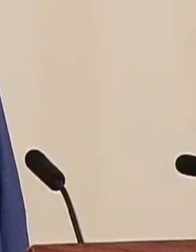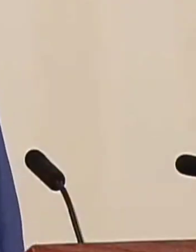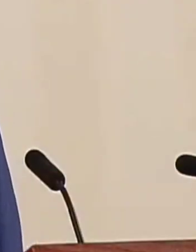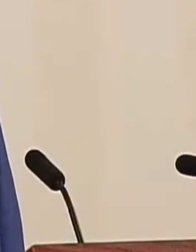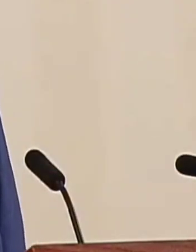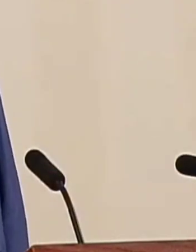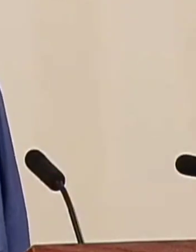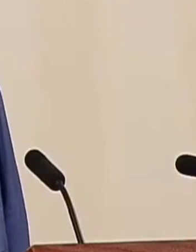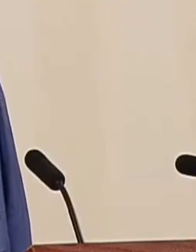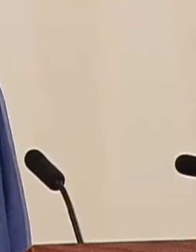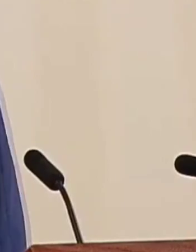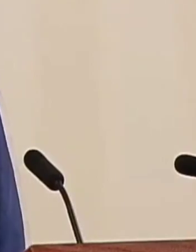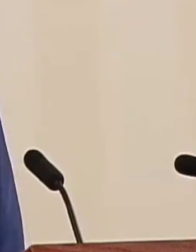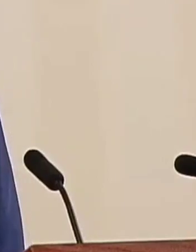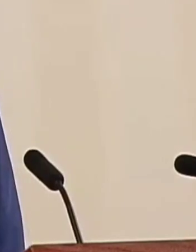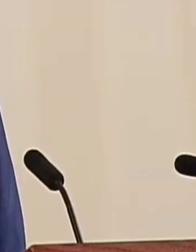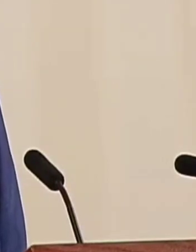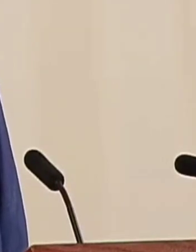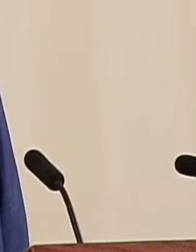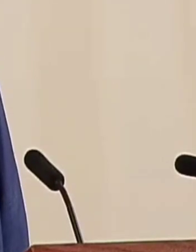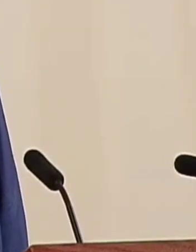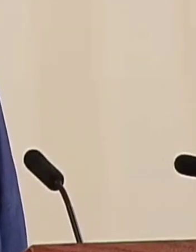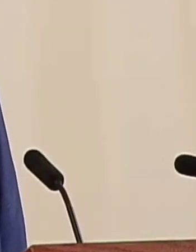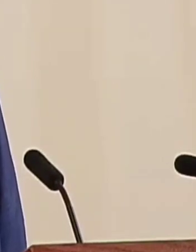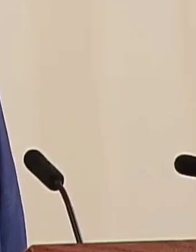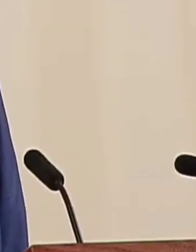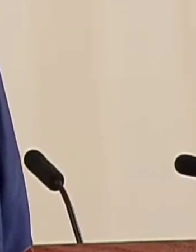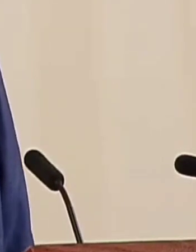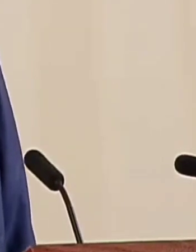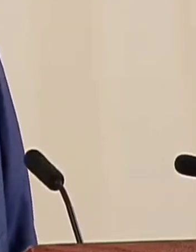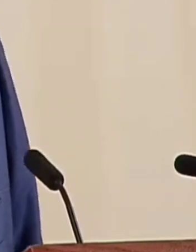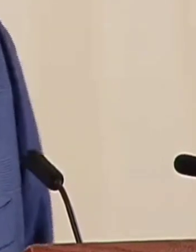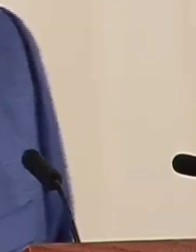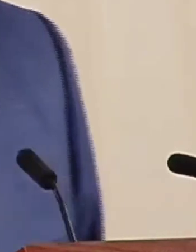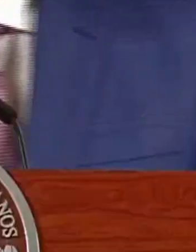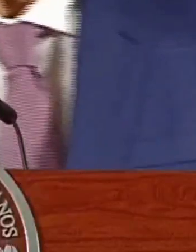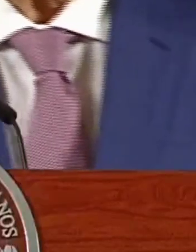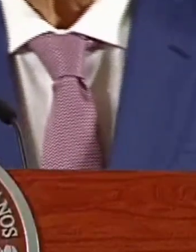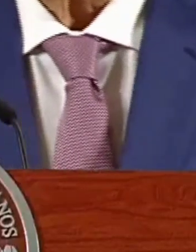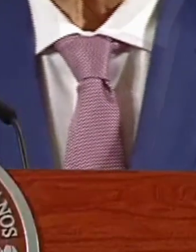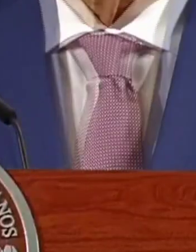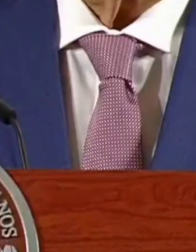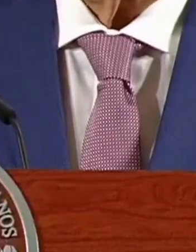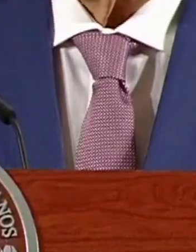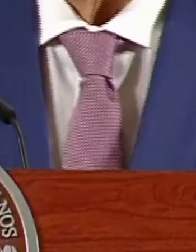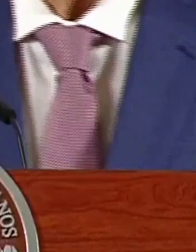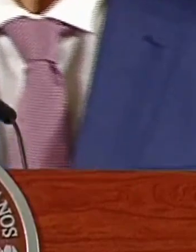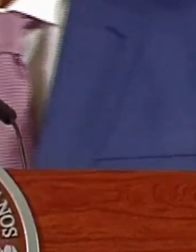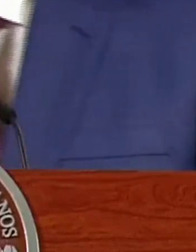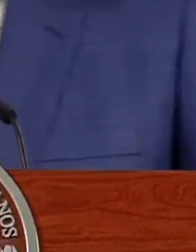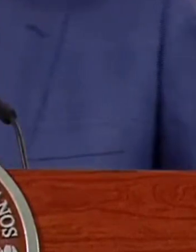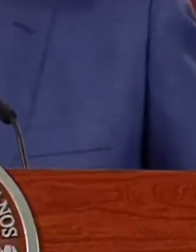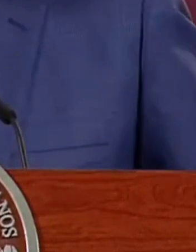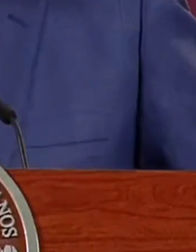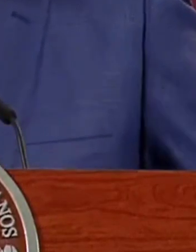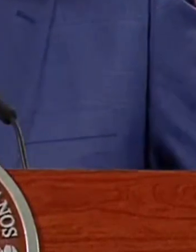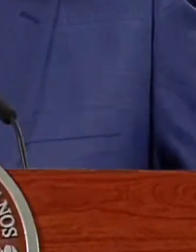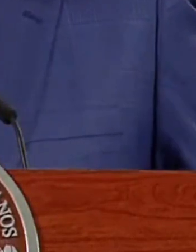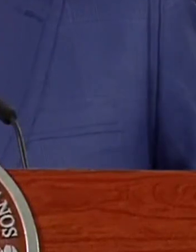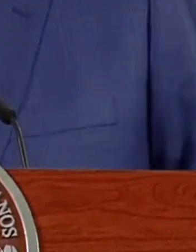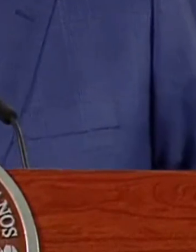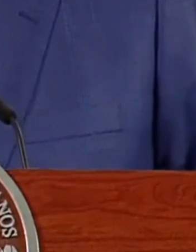y hablar sobre el tema, estar constantemente tratándolo. Y le